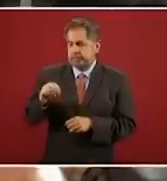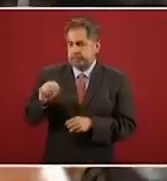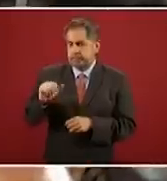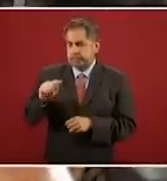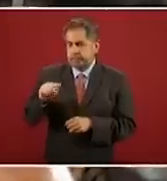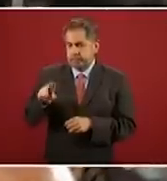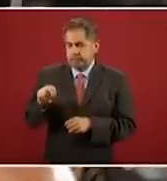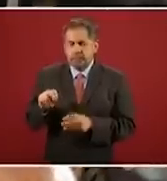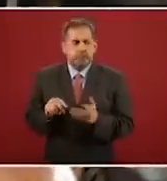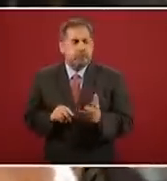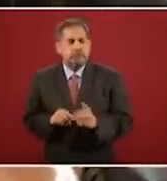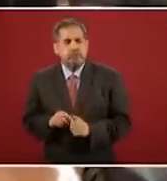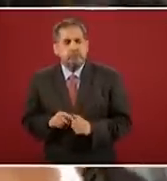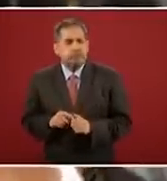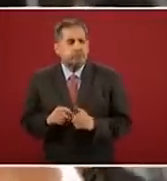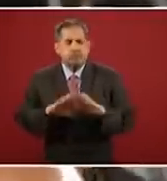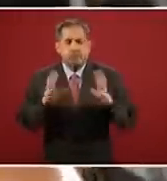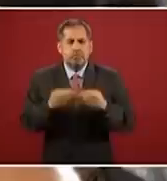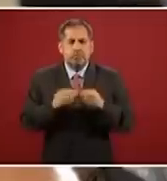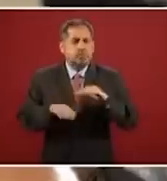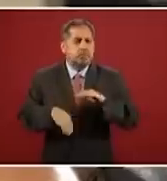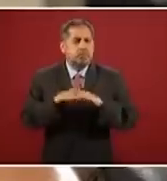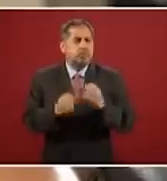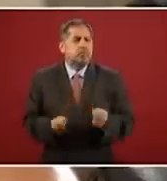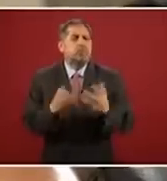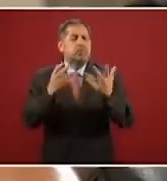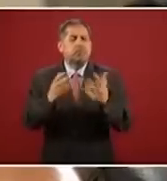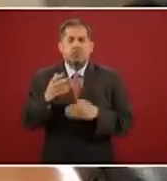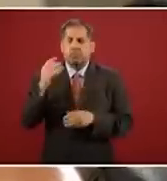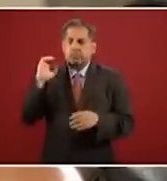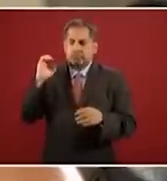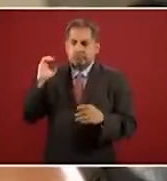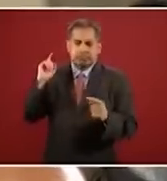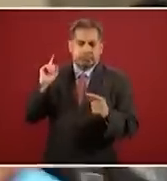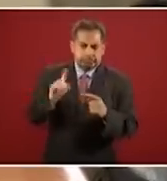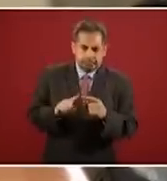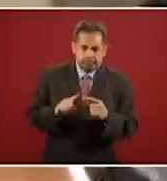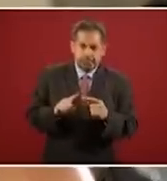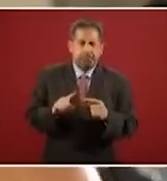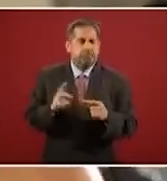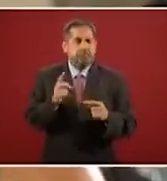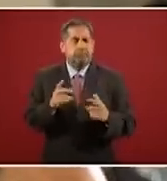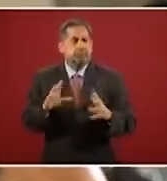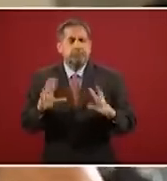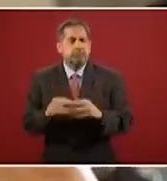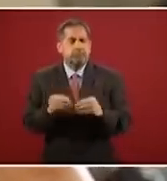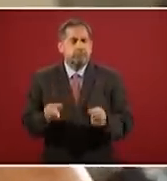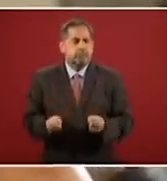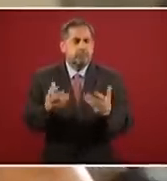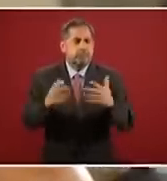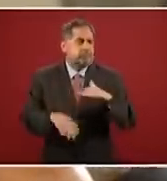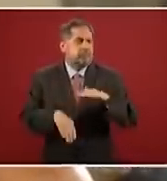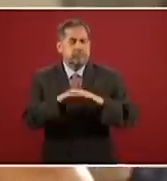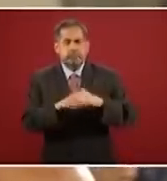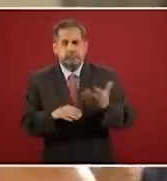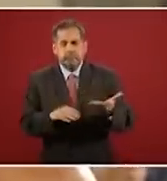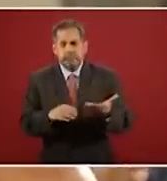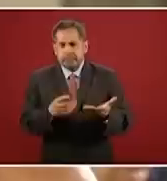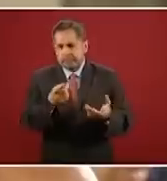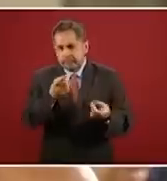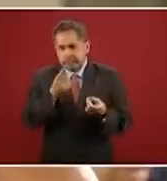Palabra. ¿Cuál es el total o el conteo del corte de caja de dinero que se ha acumulado y si me